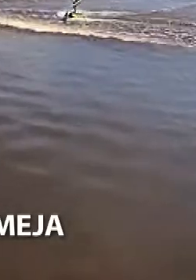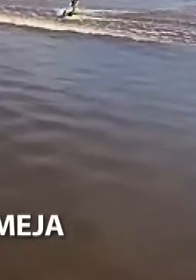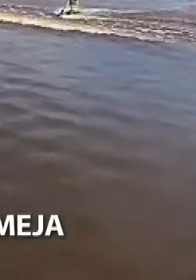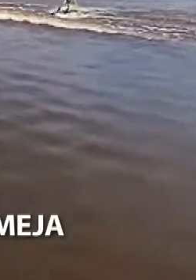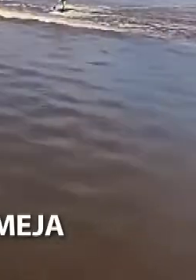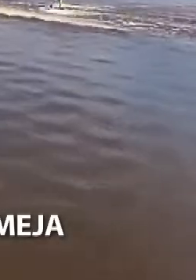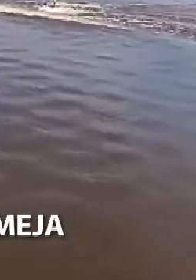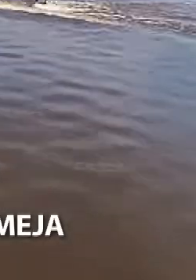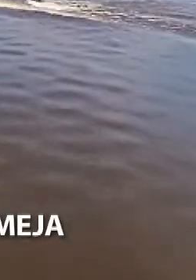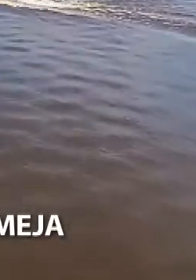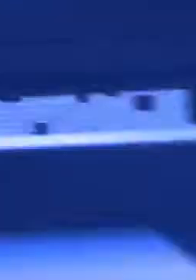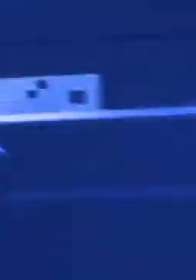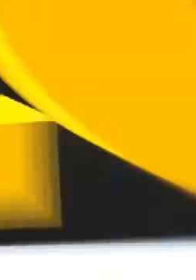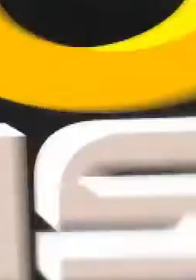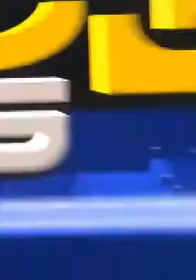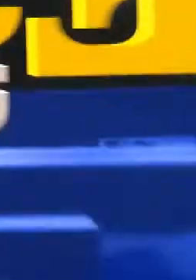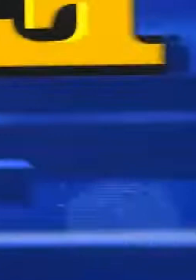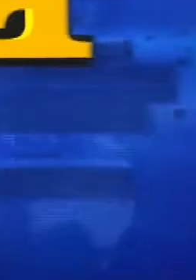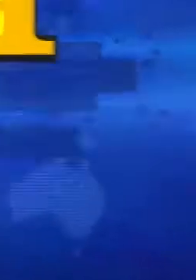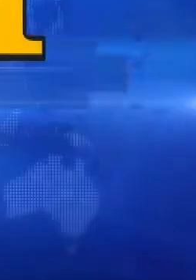Medio.